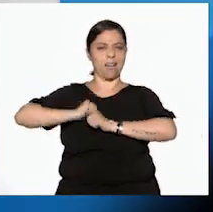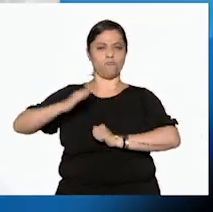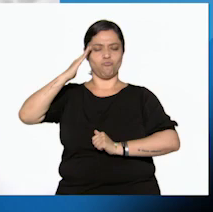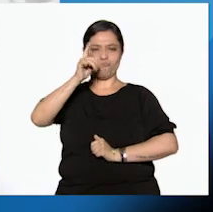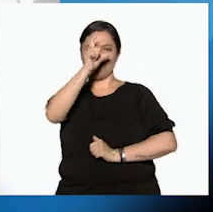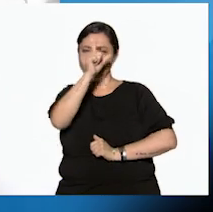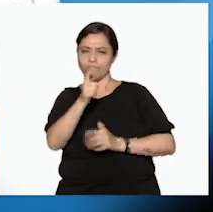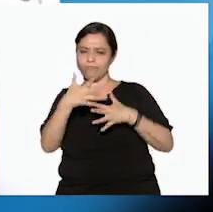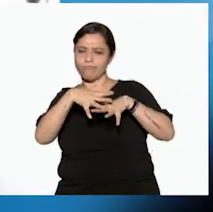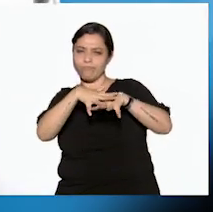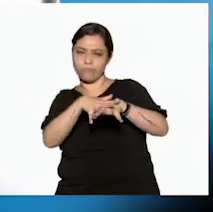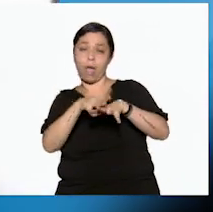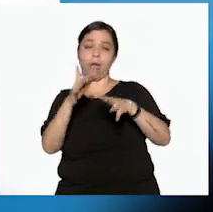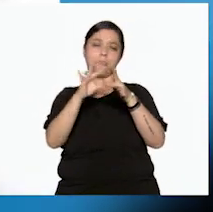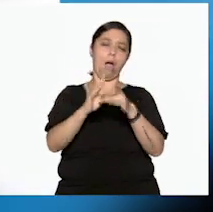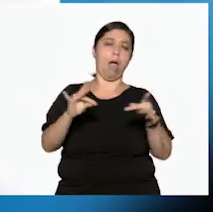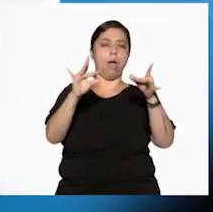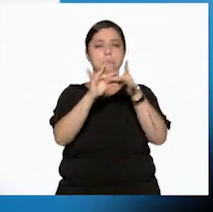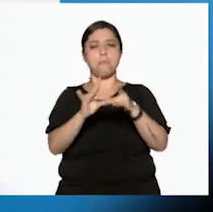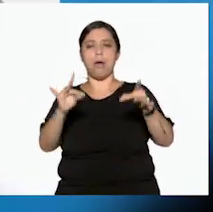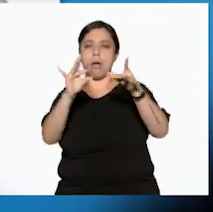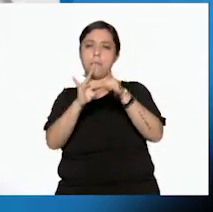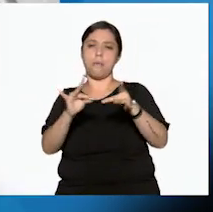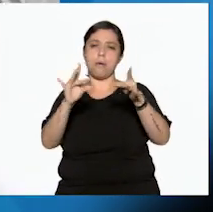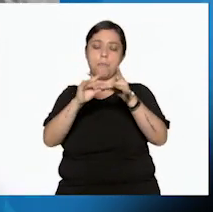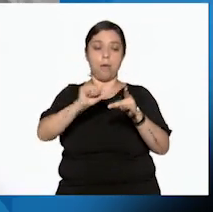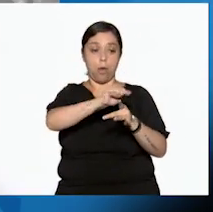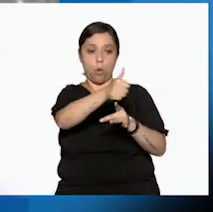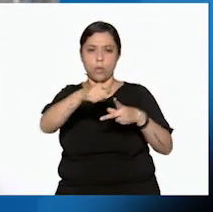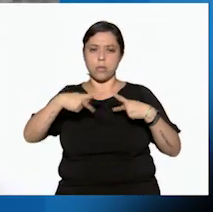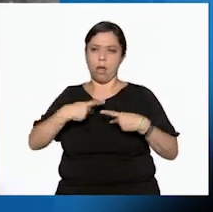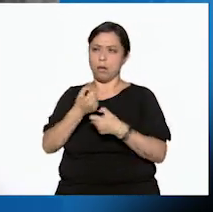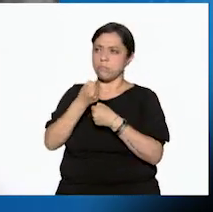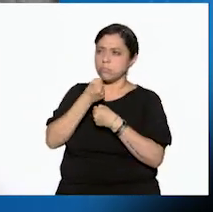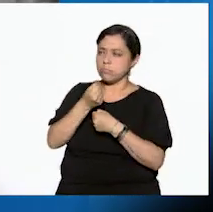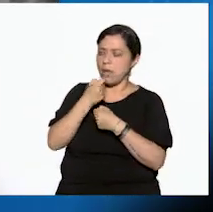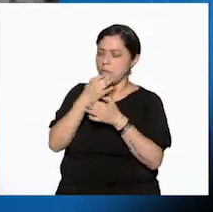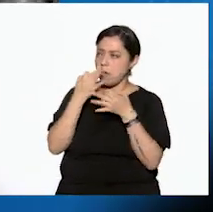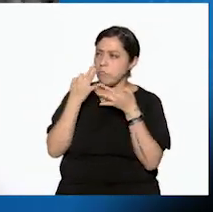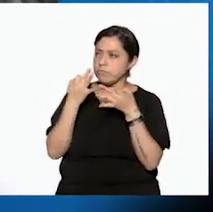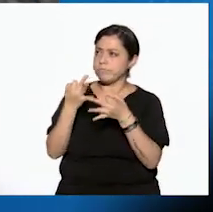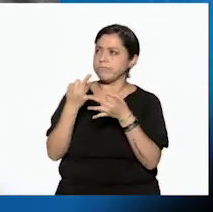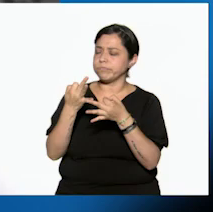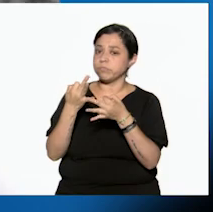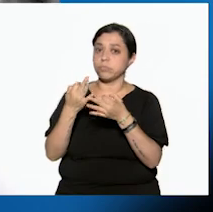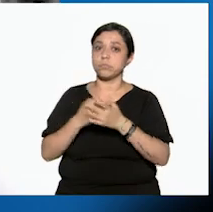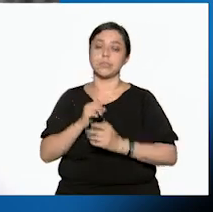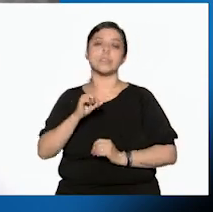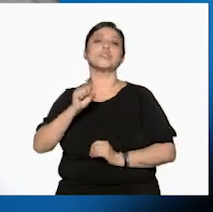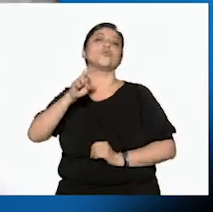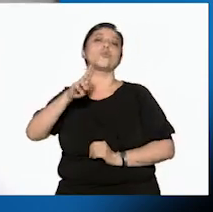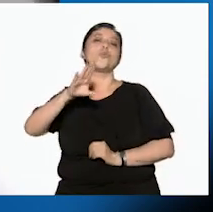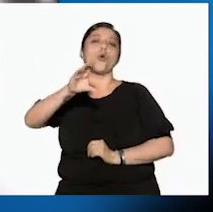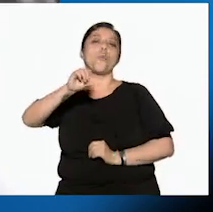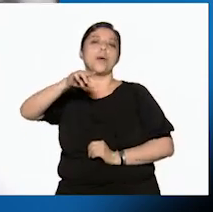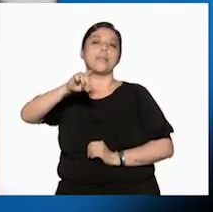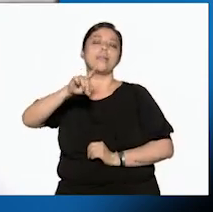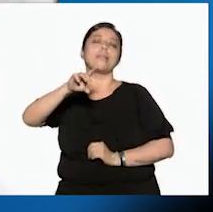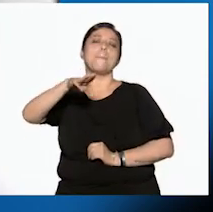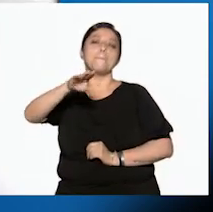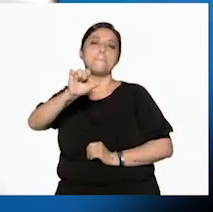y facilidad de palabra, que de inmediato cautivó a la prensa de todo el mundo: el subcomandante Marcos.